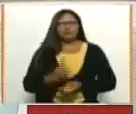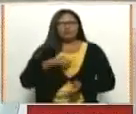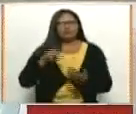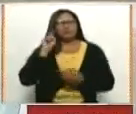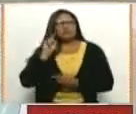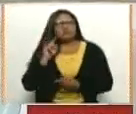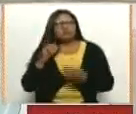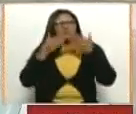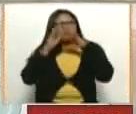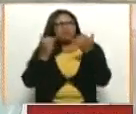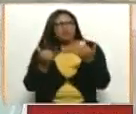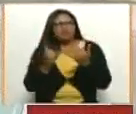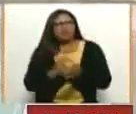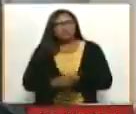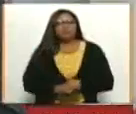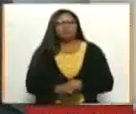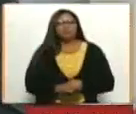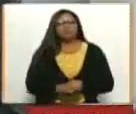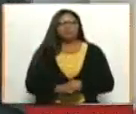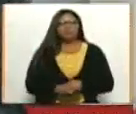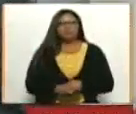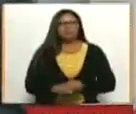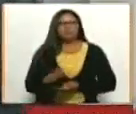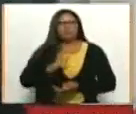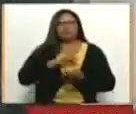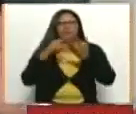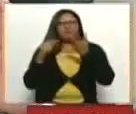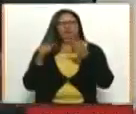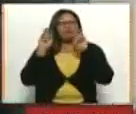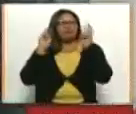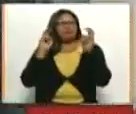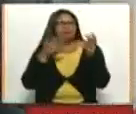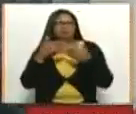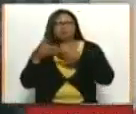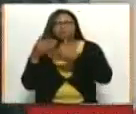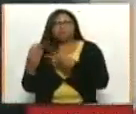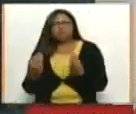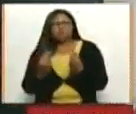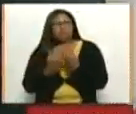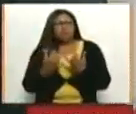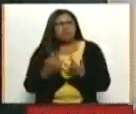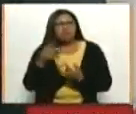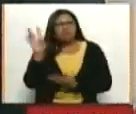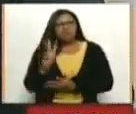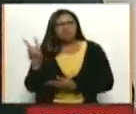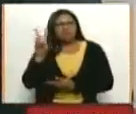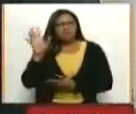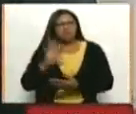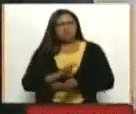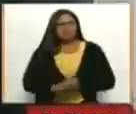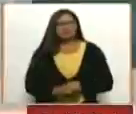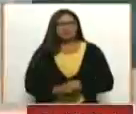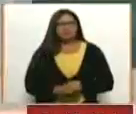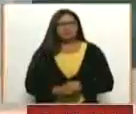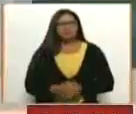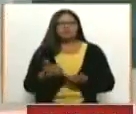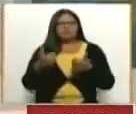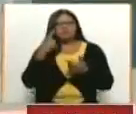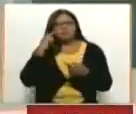levantar las sanciones. Y a partir de allí ya hablamos los otros temas, que tenemos que hablar entre nosotros, entre venezolanos. Bien, profe, hablando